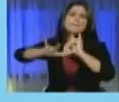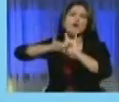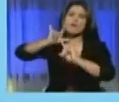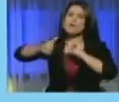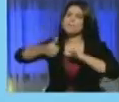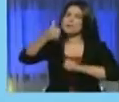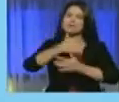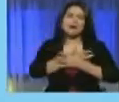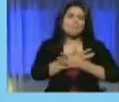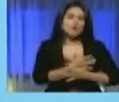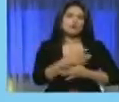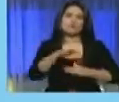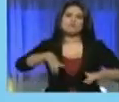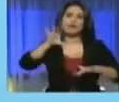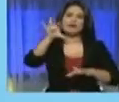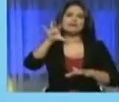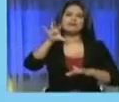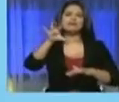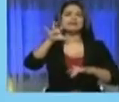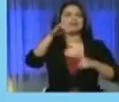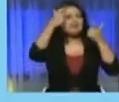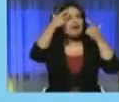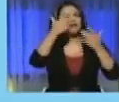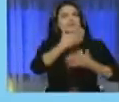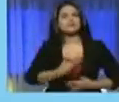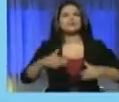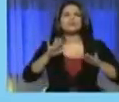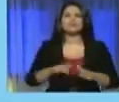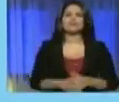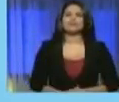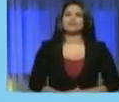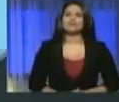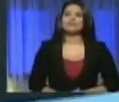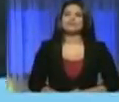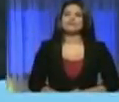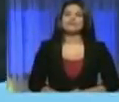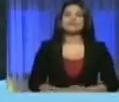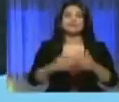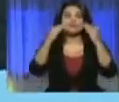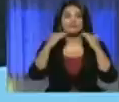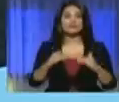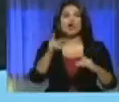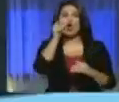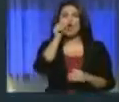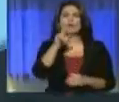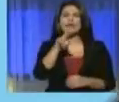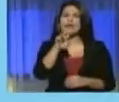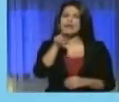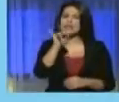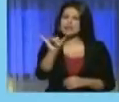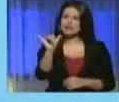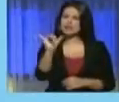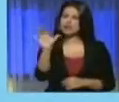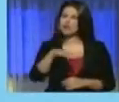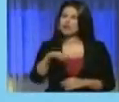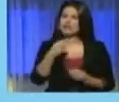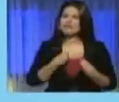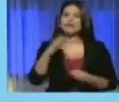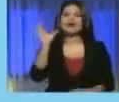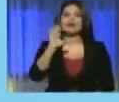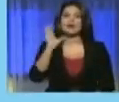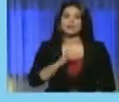la patria de Hugo Chávez. Arroba Nicolás Maduro, Reni Peña. Reni es de Caracas, ¿verdad? Joven de